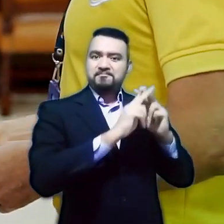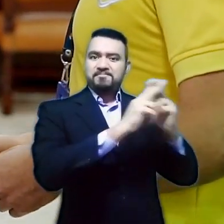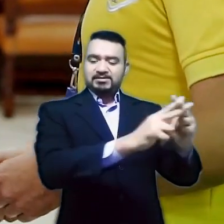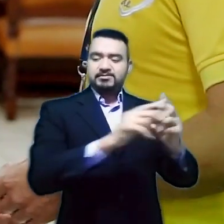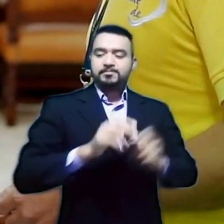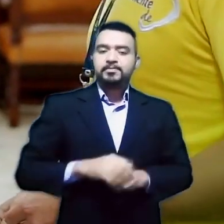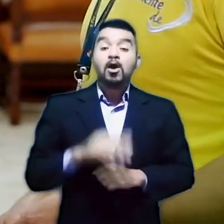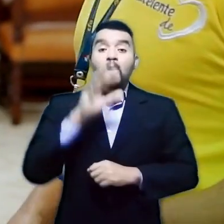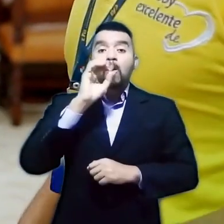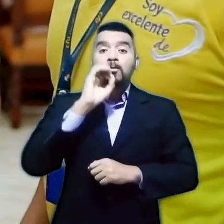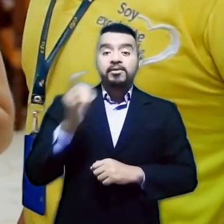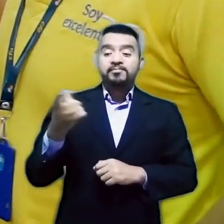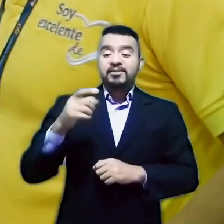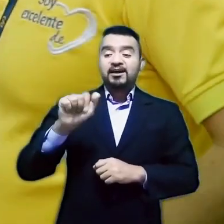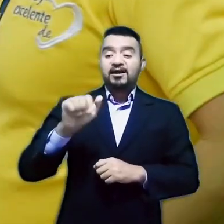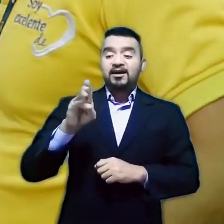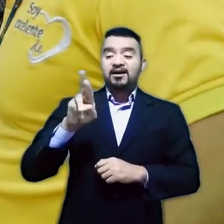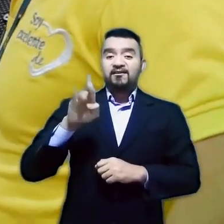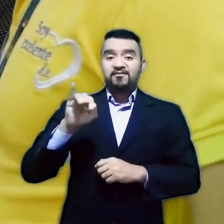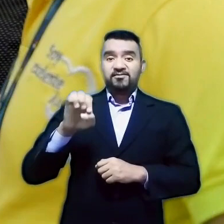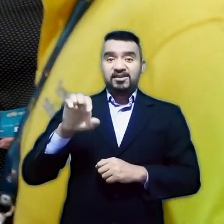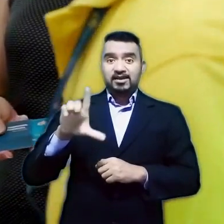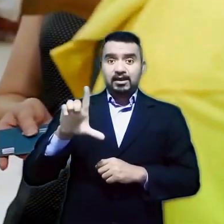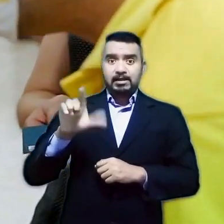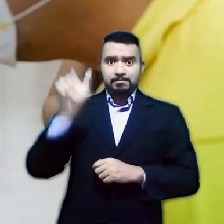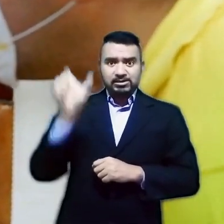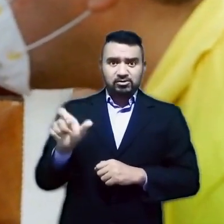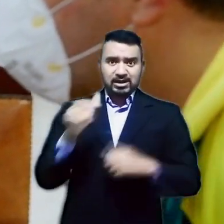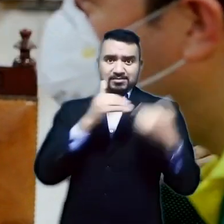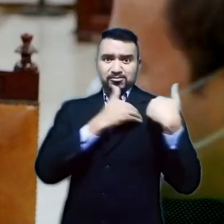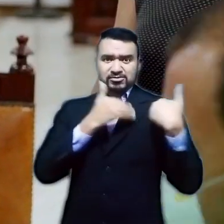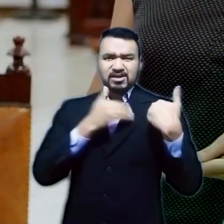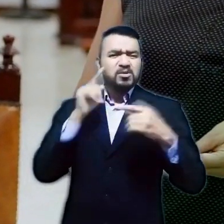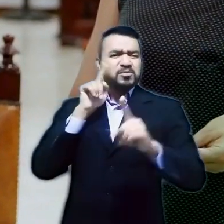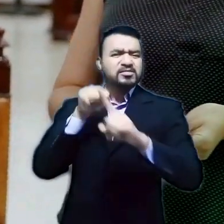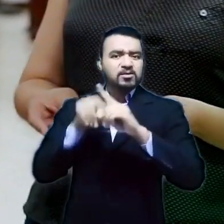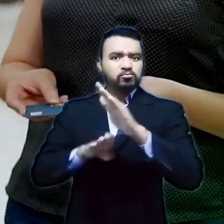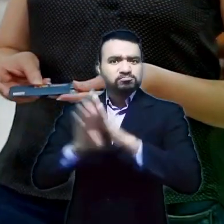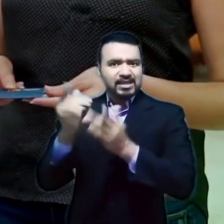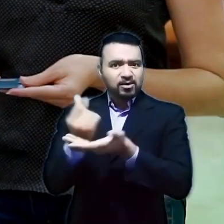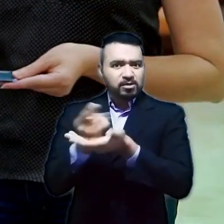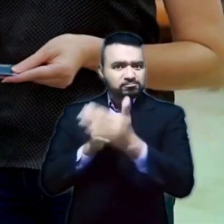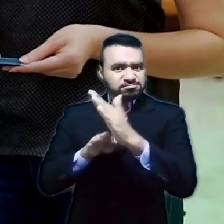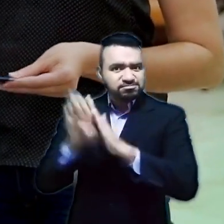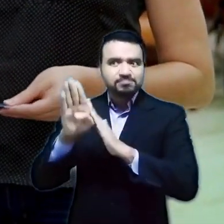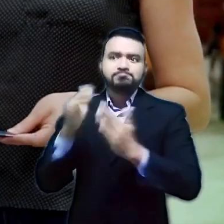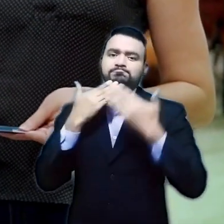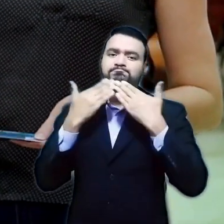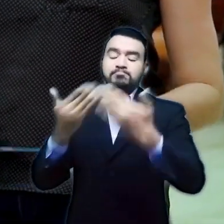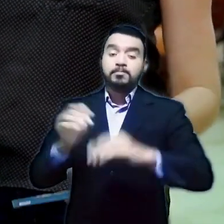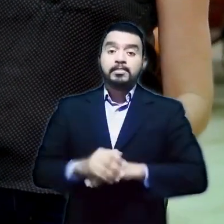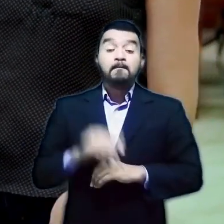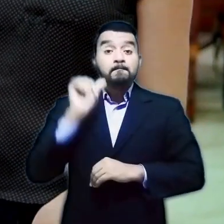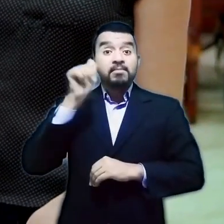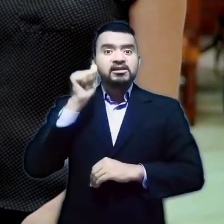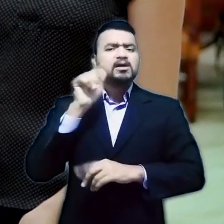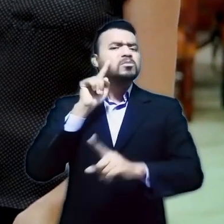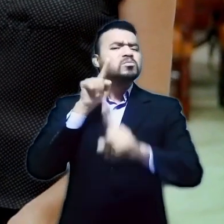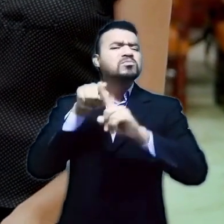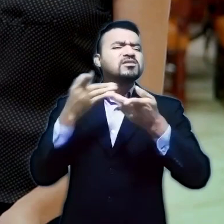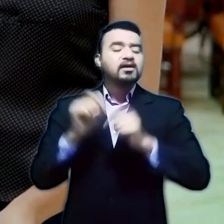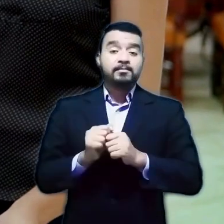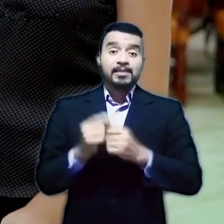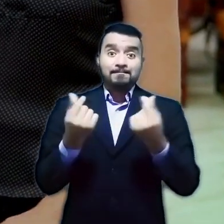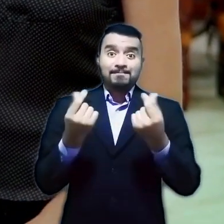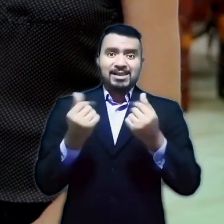Quiero agradecerle al doctor Gabriel, secretario de Desarrollo Económico, y a toda la administración. Mañana vamos a estar entregando no menos de 15